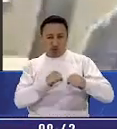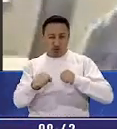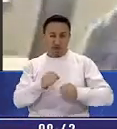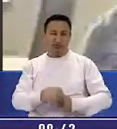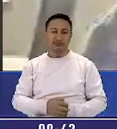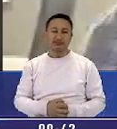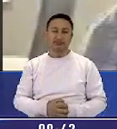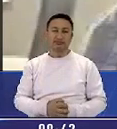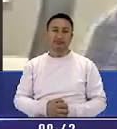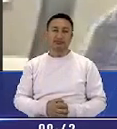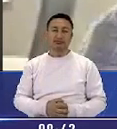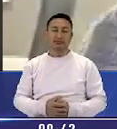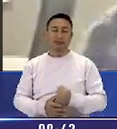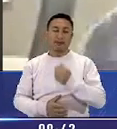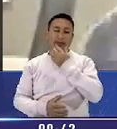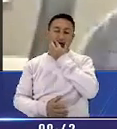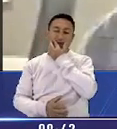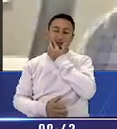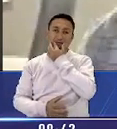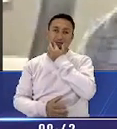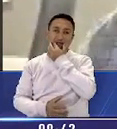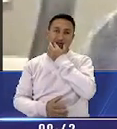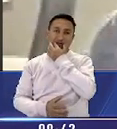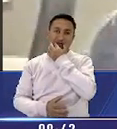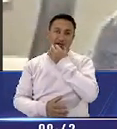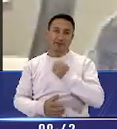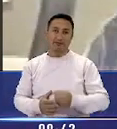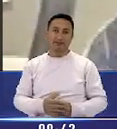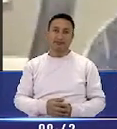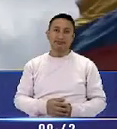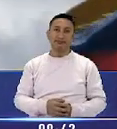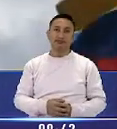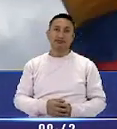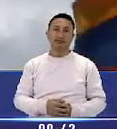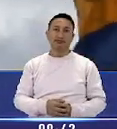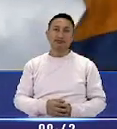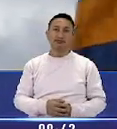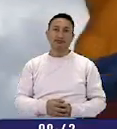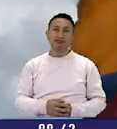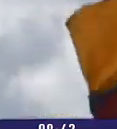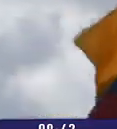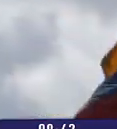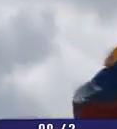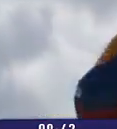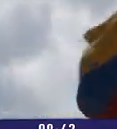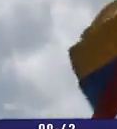estos operativos y está bajando los índices de inseguridad. Informó José Mendieta.